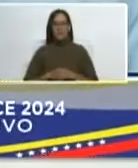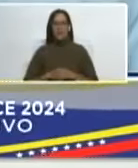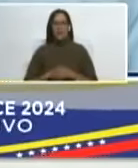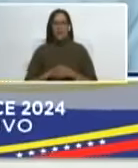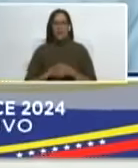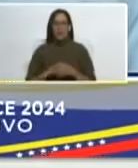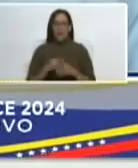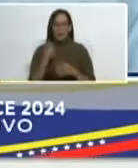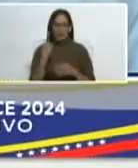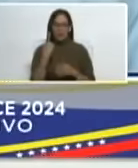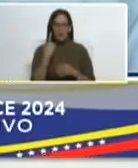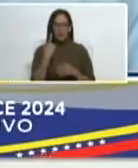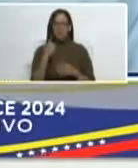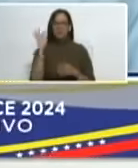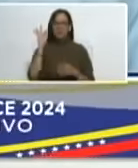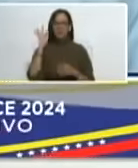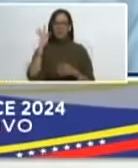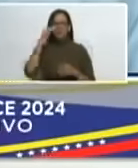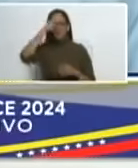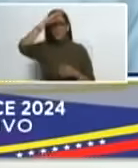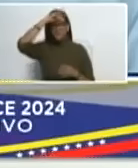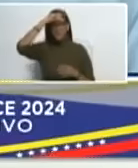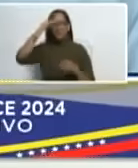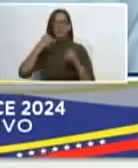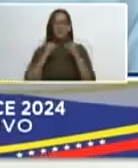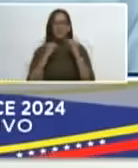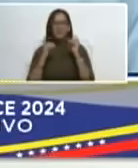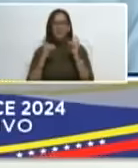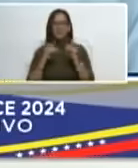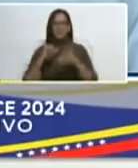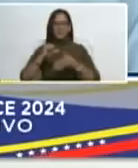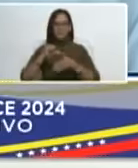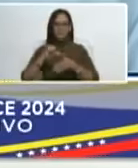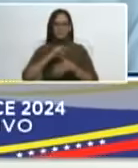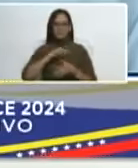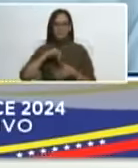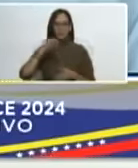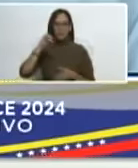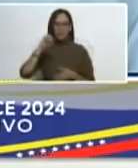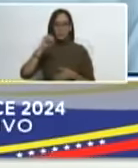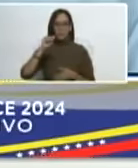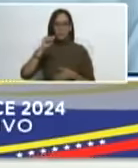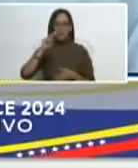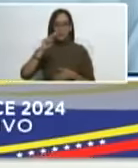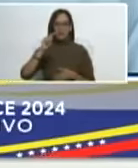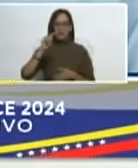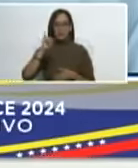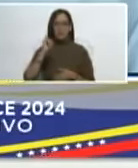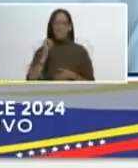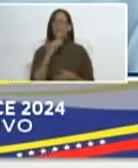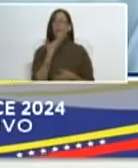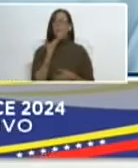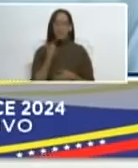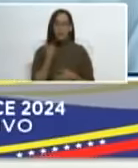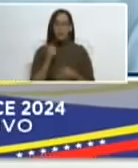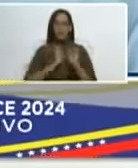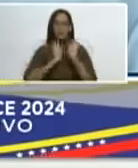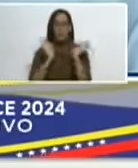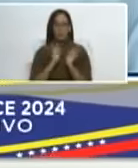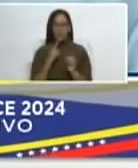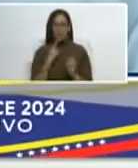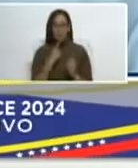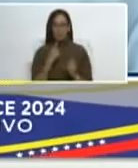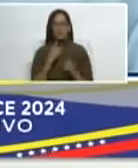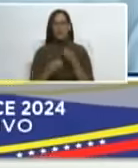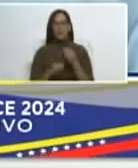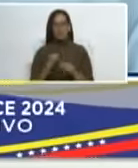independentista de Cuba y de América Latina, nuestro José Martí, la mejor forma de decir es